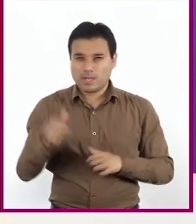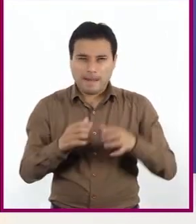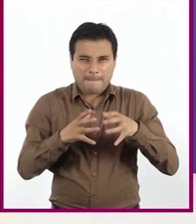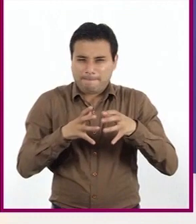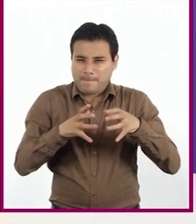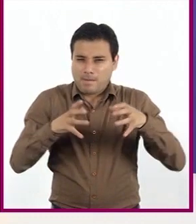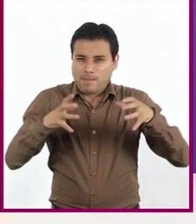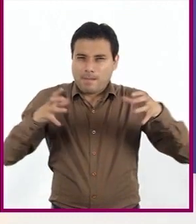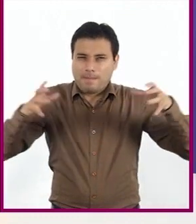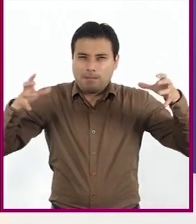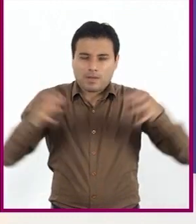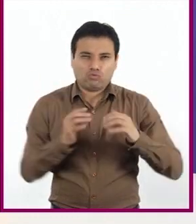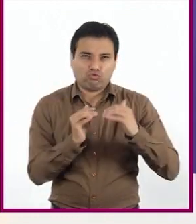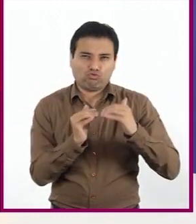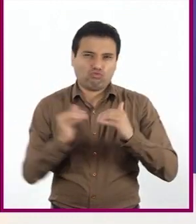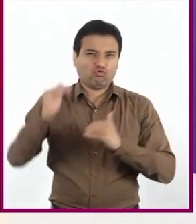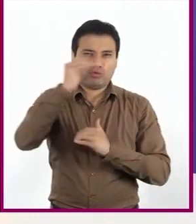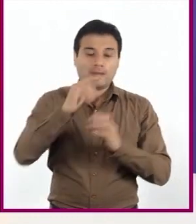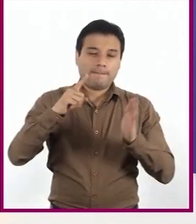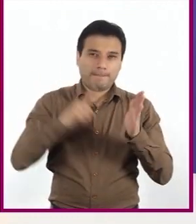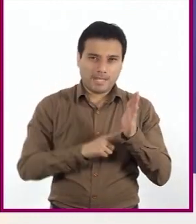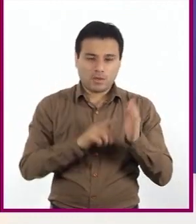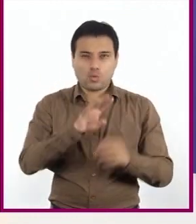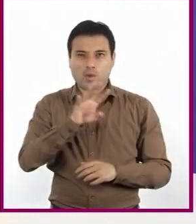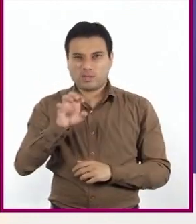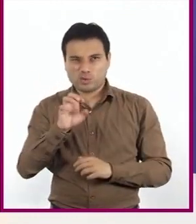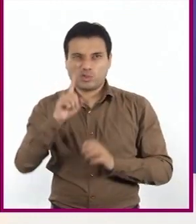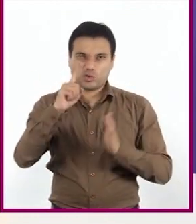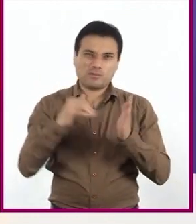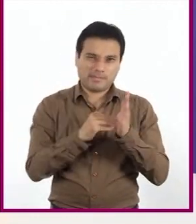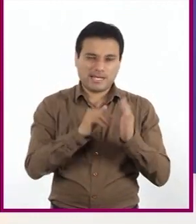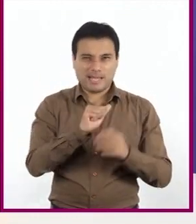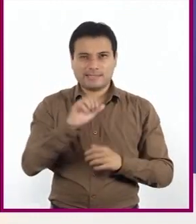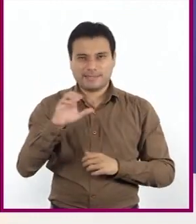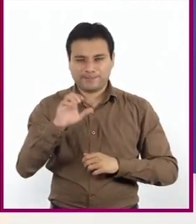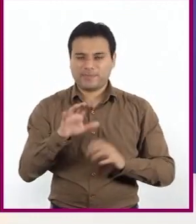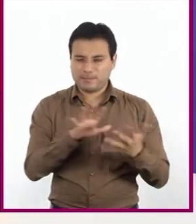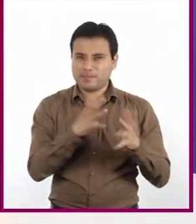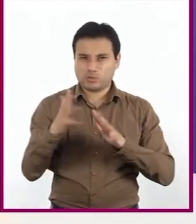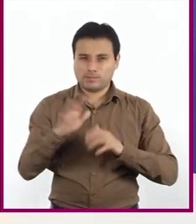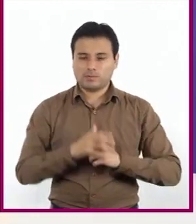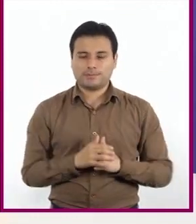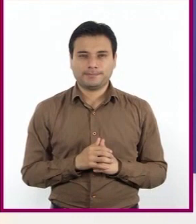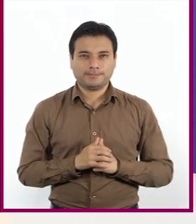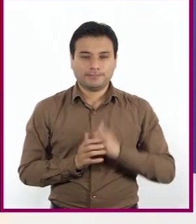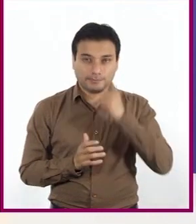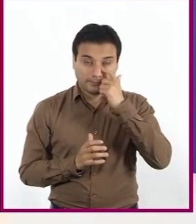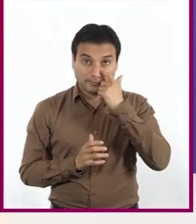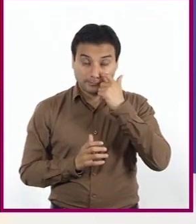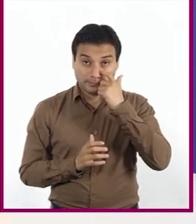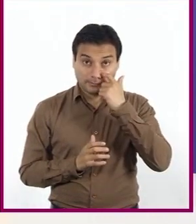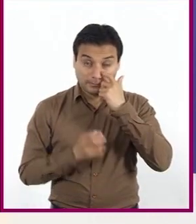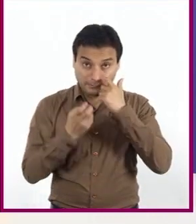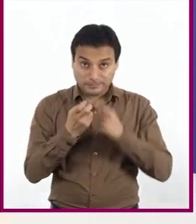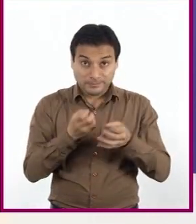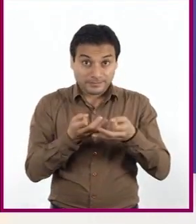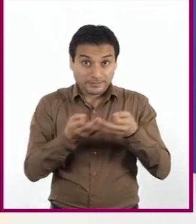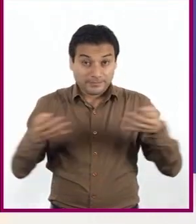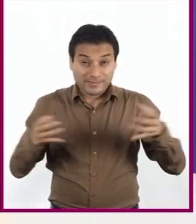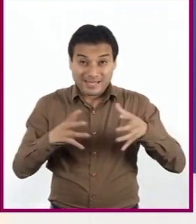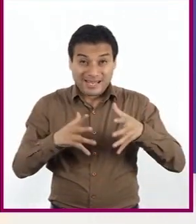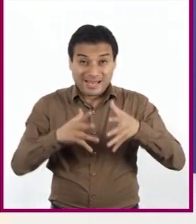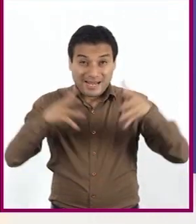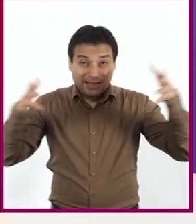lo alcanzó entre el 1400 y 1000 antes de nuestra era aproximadamente. Llegó a ocupar una extensión